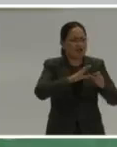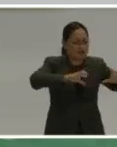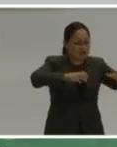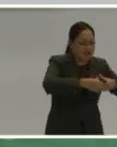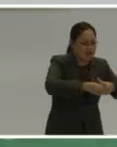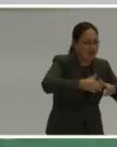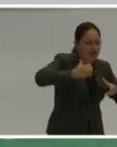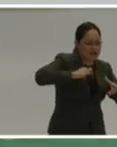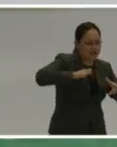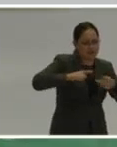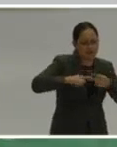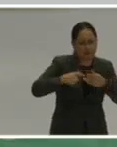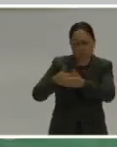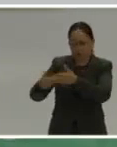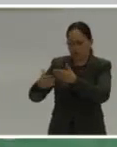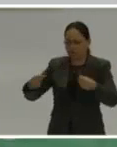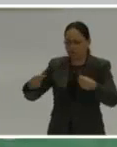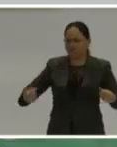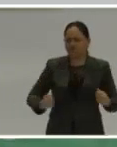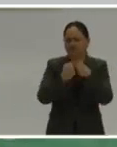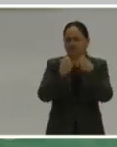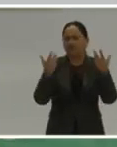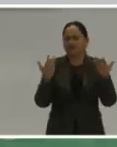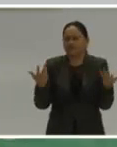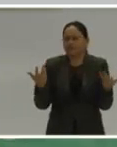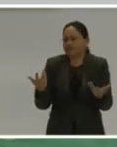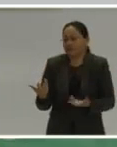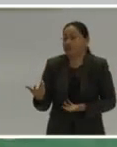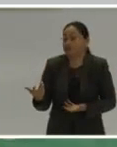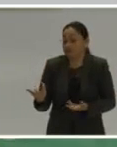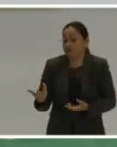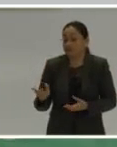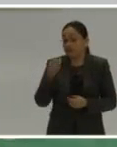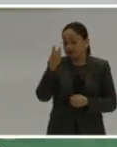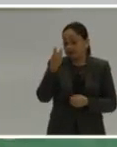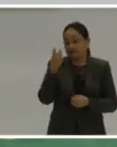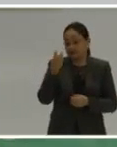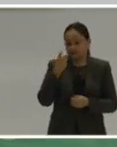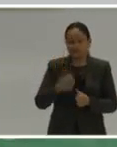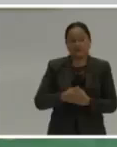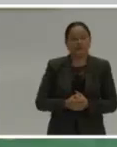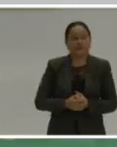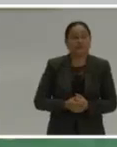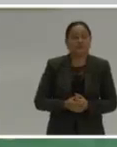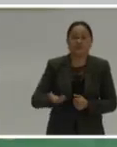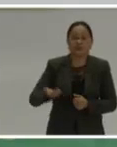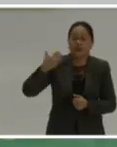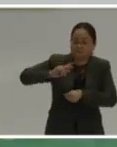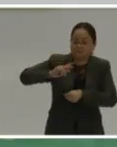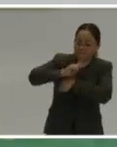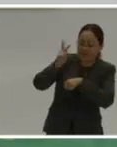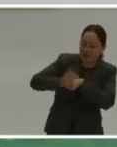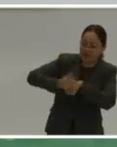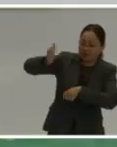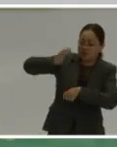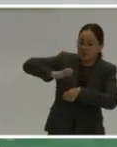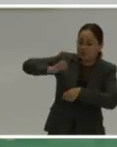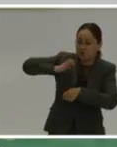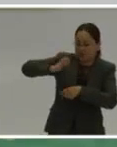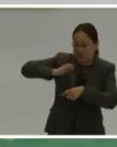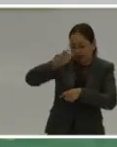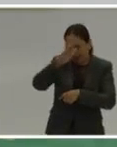civilizaciones, ¿sí? Lo endógeno, lo profundo, la Bolivia profunda,